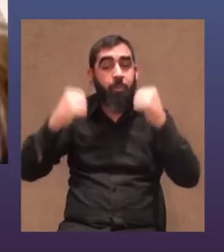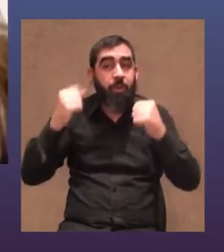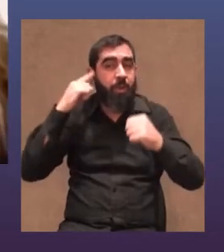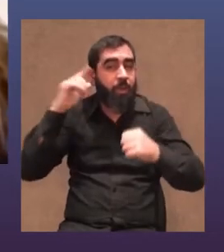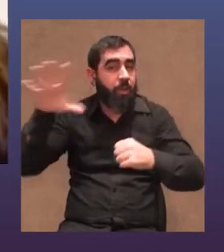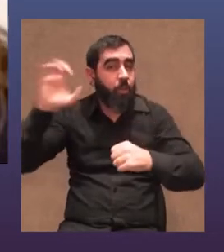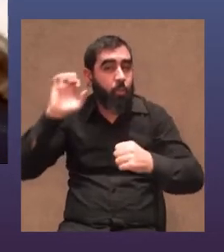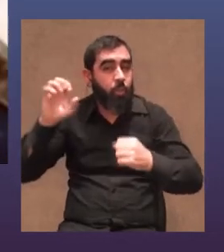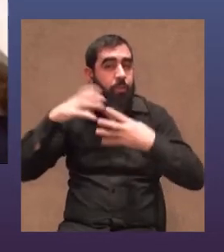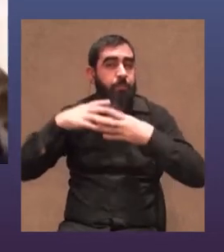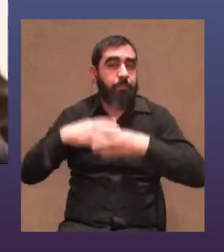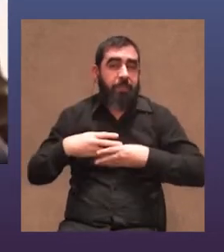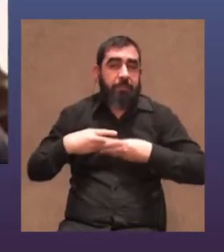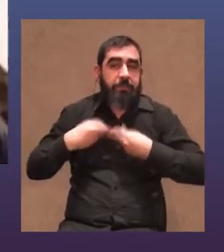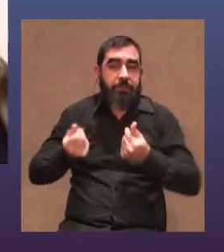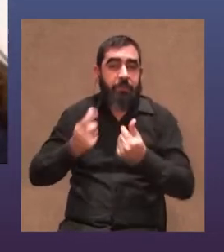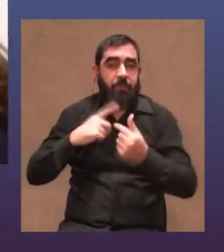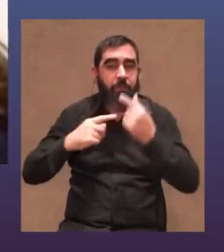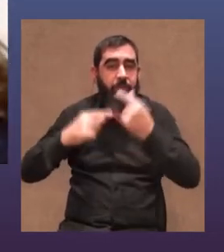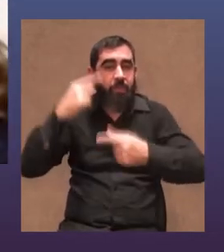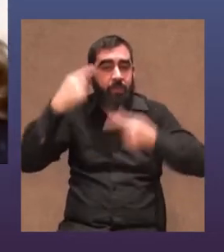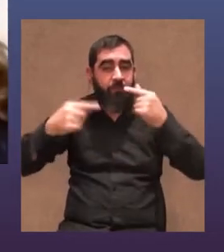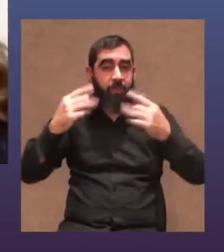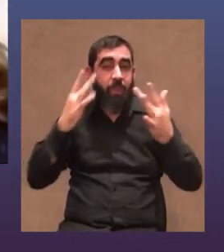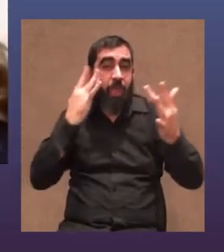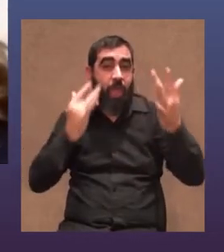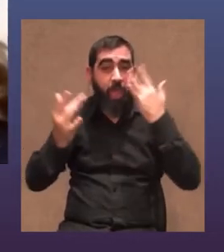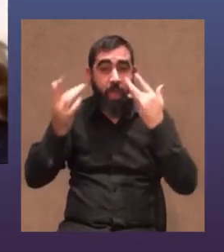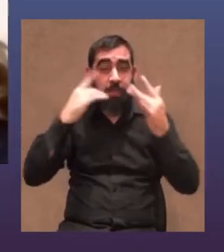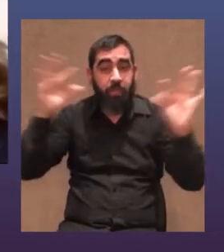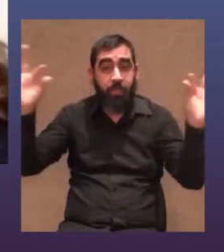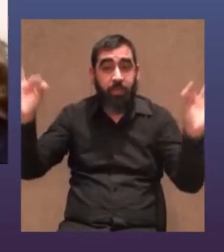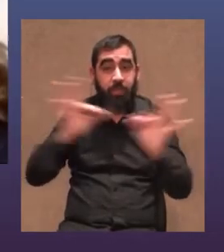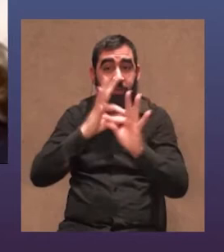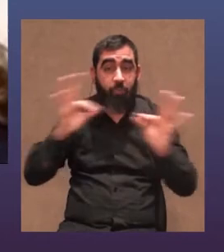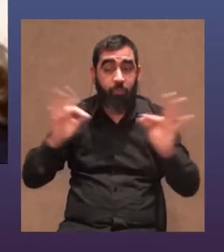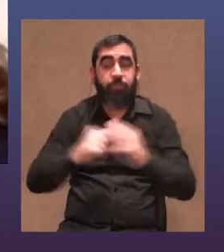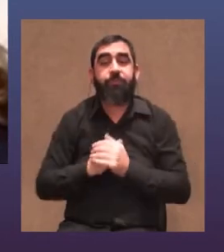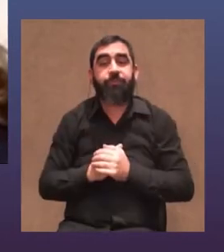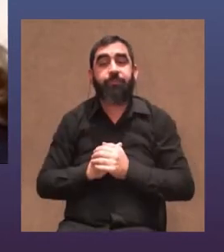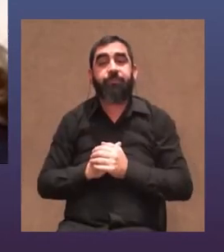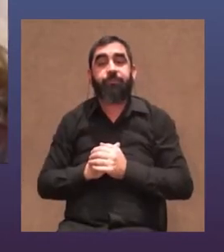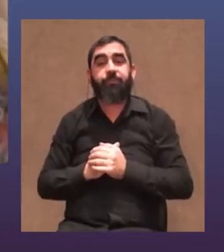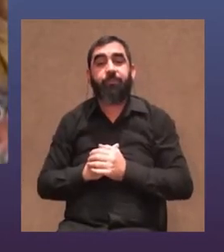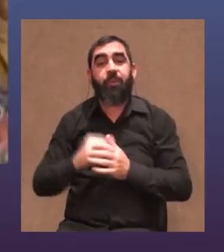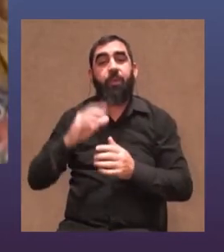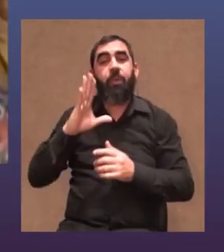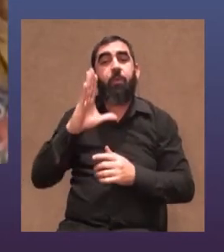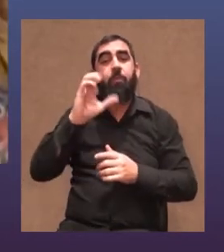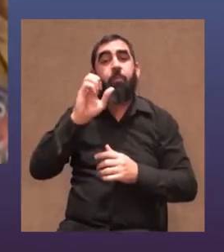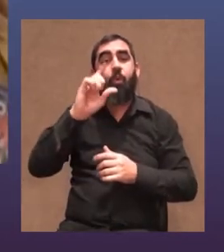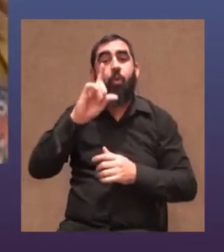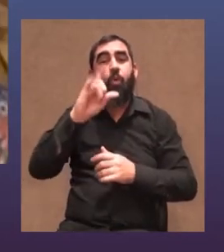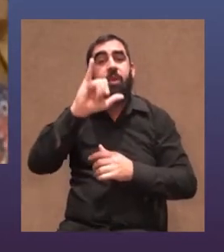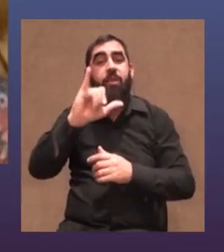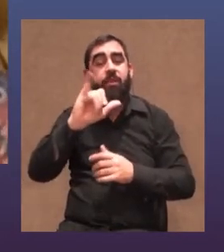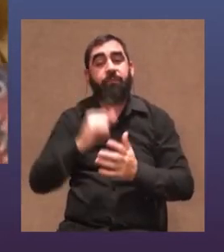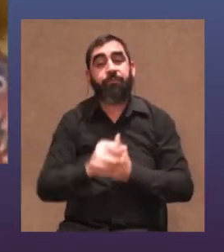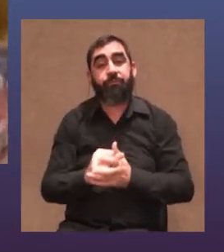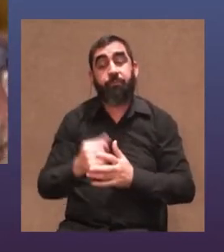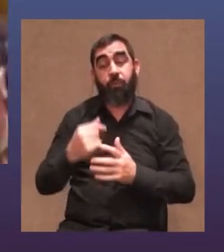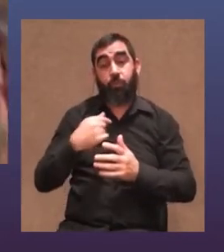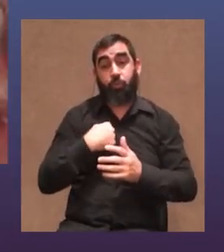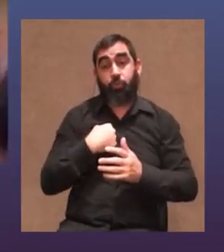la sensibilidad y bueno, el universo artístico y musical que es infinito. ¿Poli? Bueno,